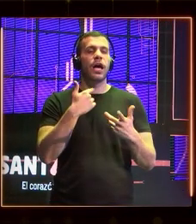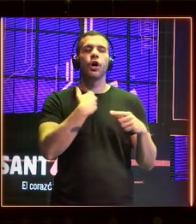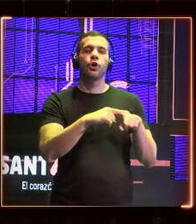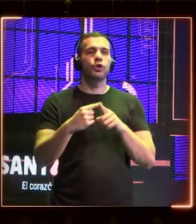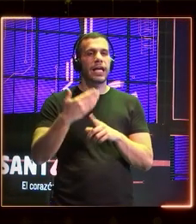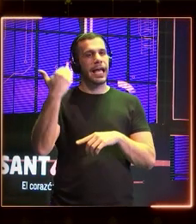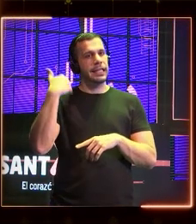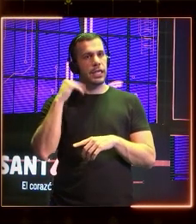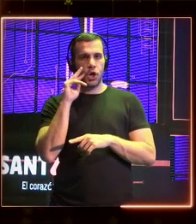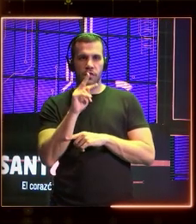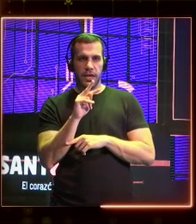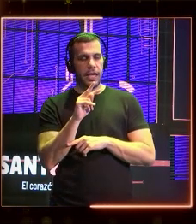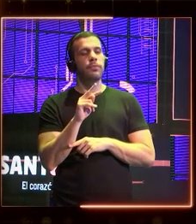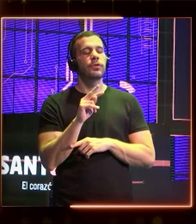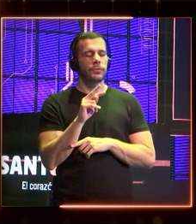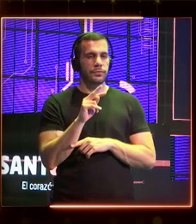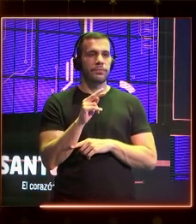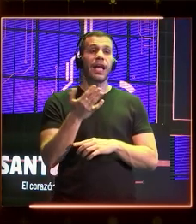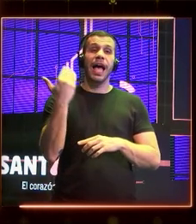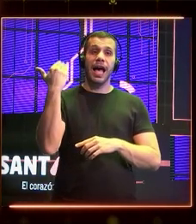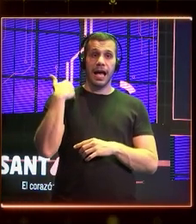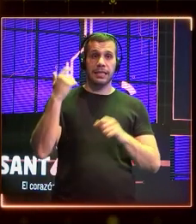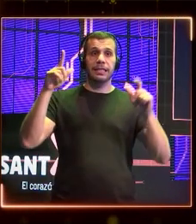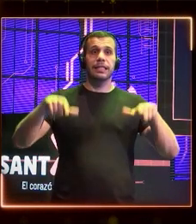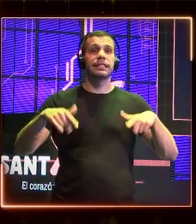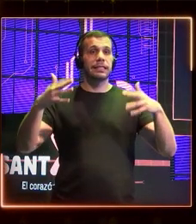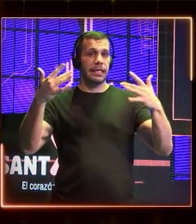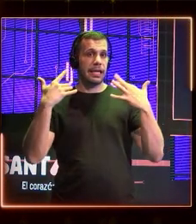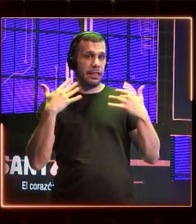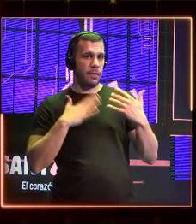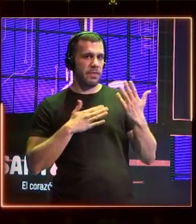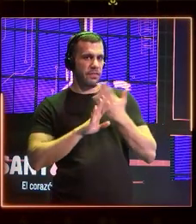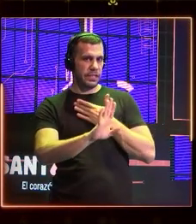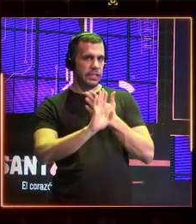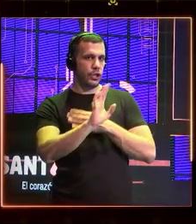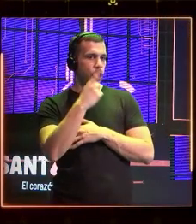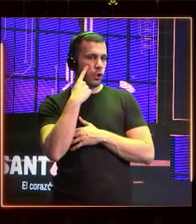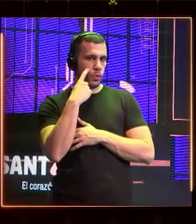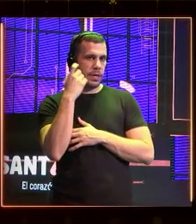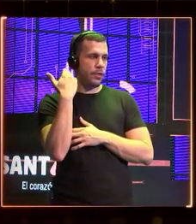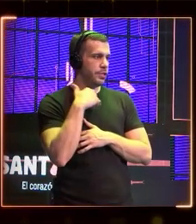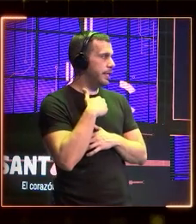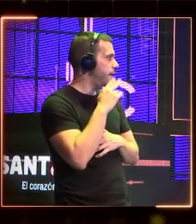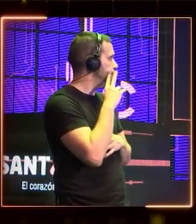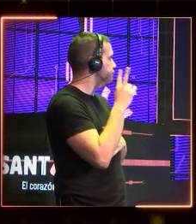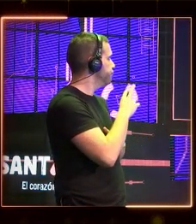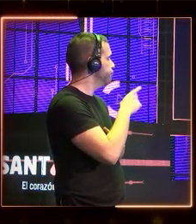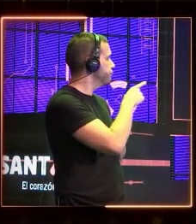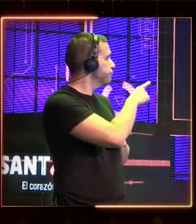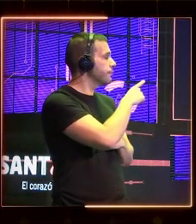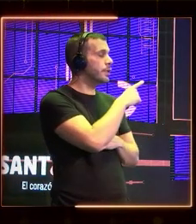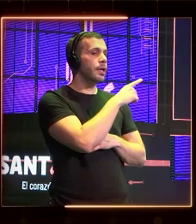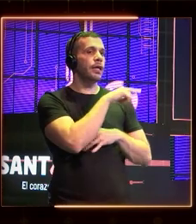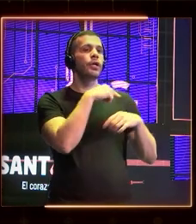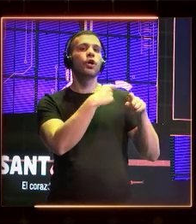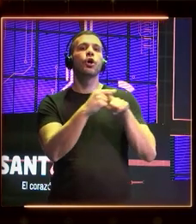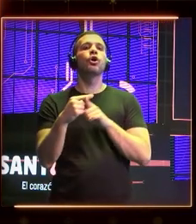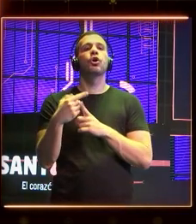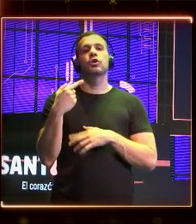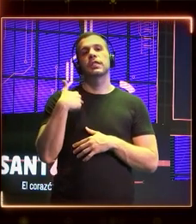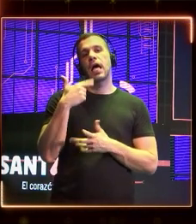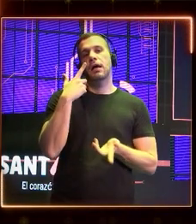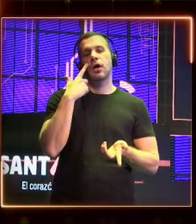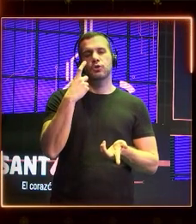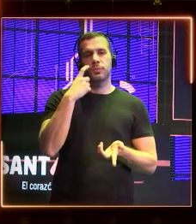soy yo trabajando antes el el vídeo de antes de la terraza mis vecinos ya están acostumbrados eh o sea probando productos de Apple ya me ven con eso y me